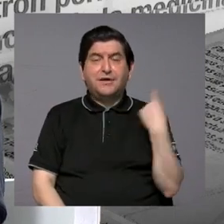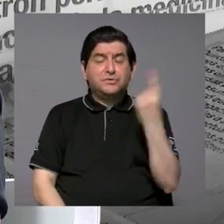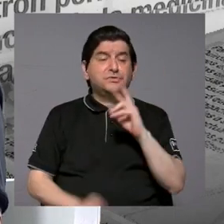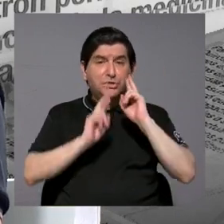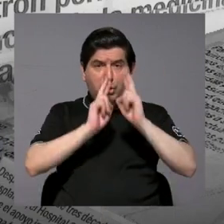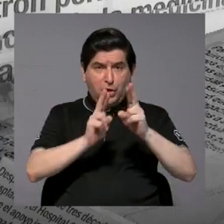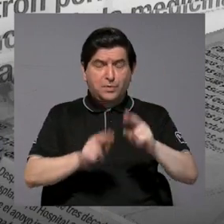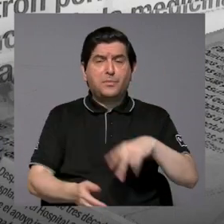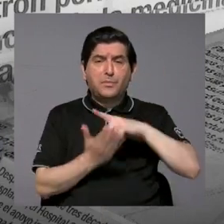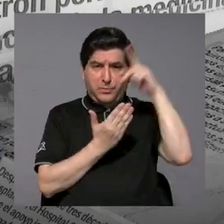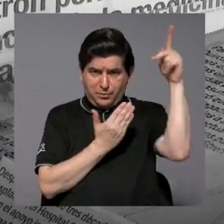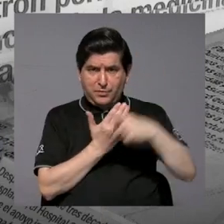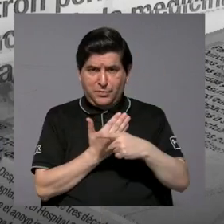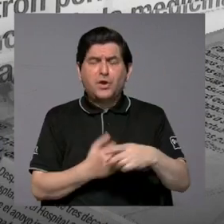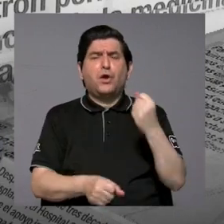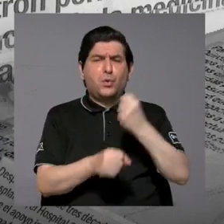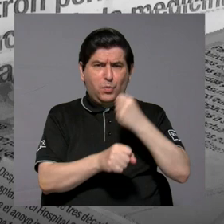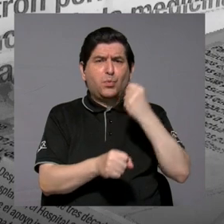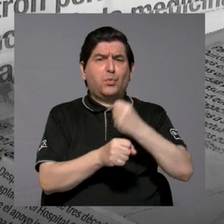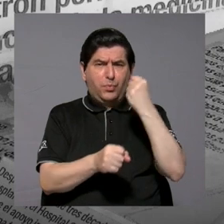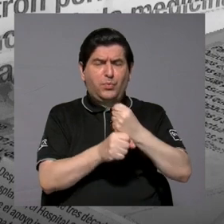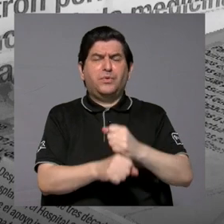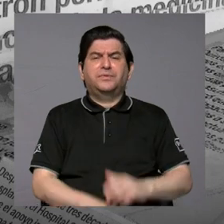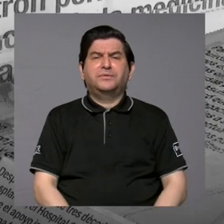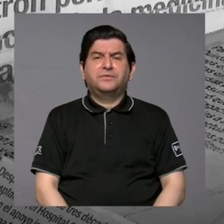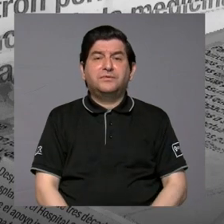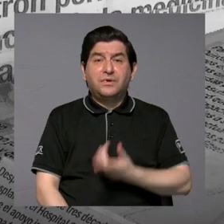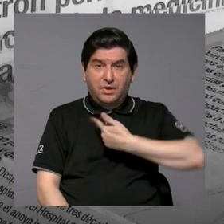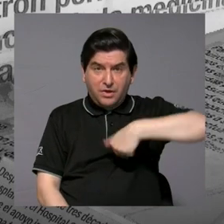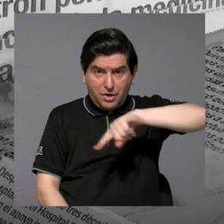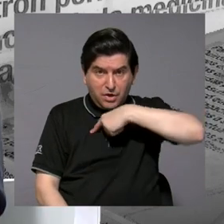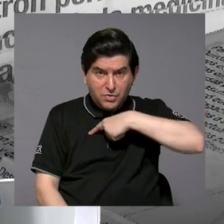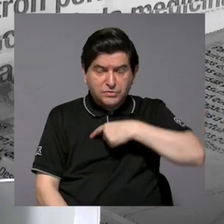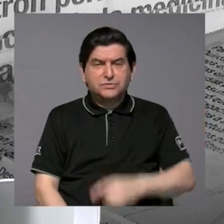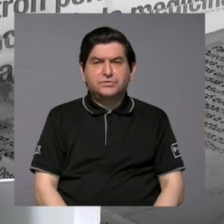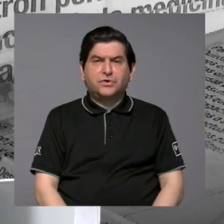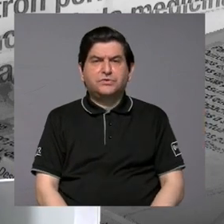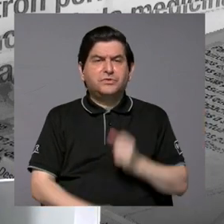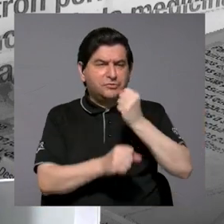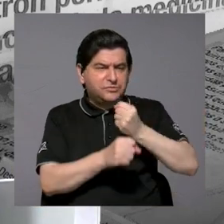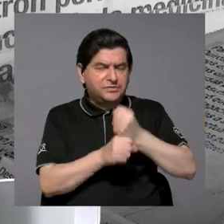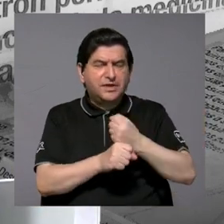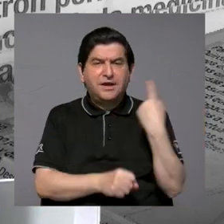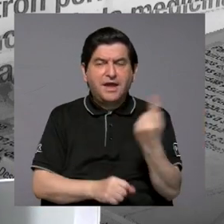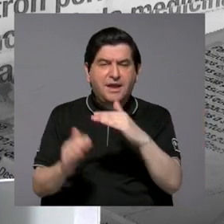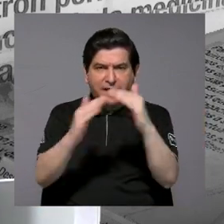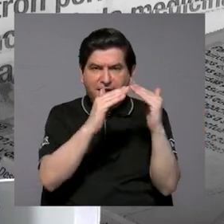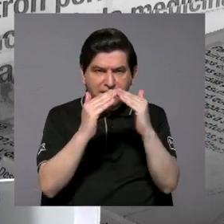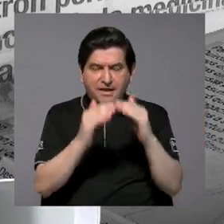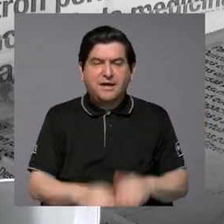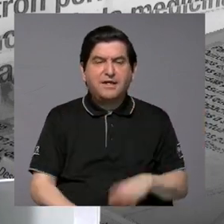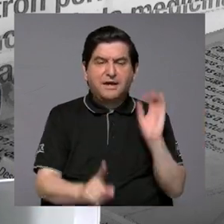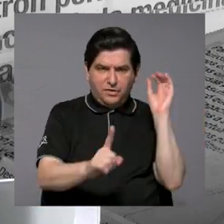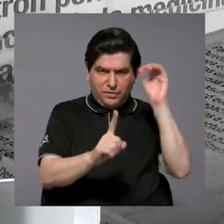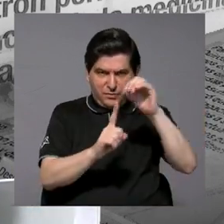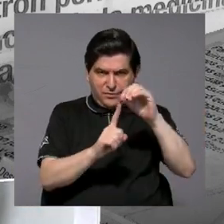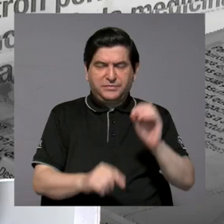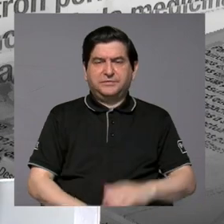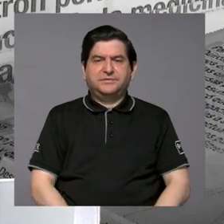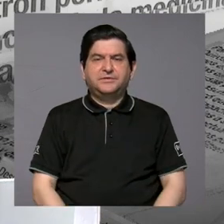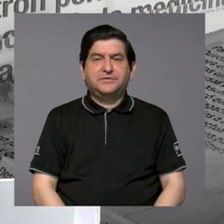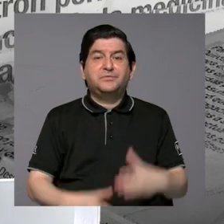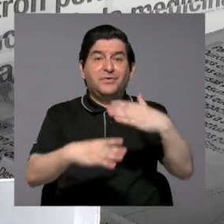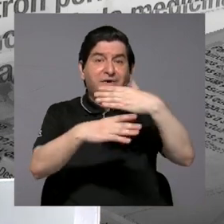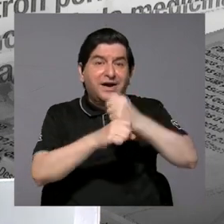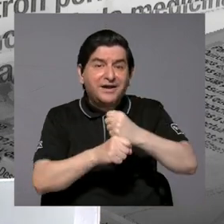programas trabajamos mucho y estamos moviendo cada comunidad a eso a